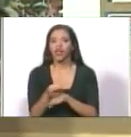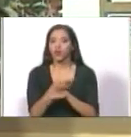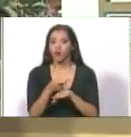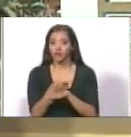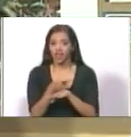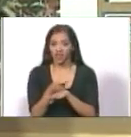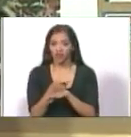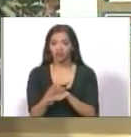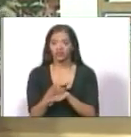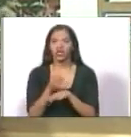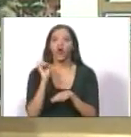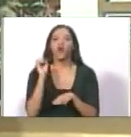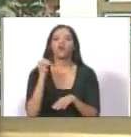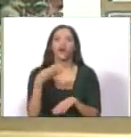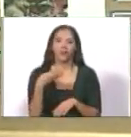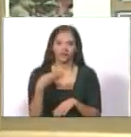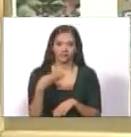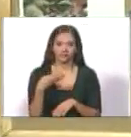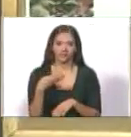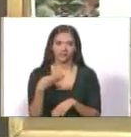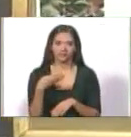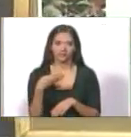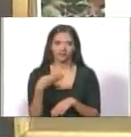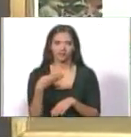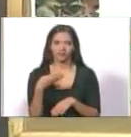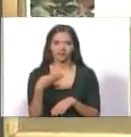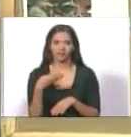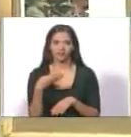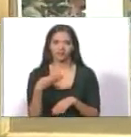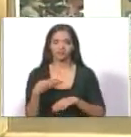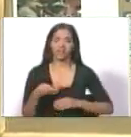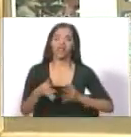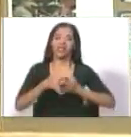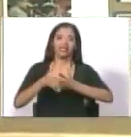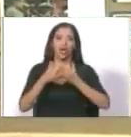de Obama. Estados Unidos lo protege.